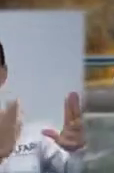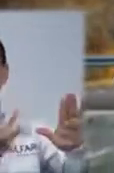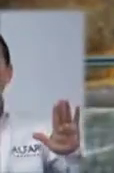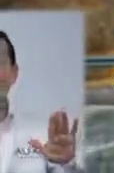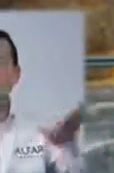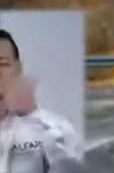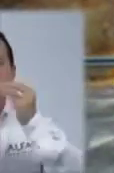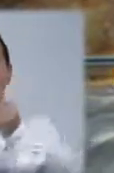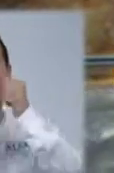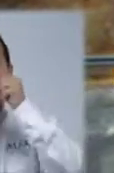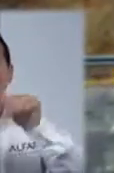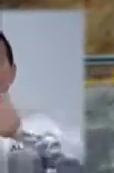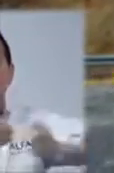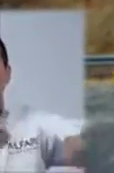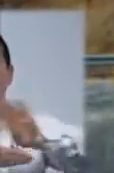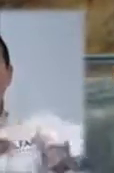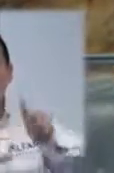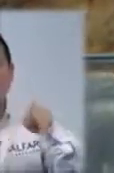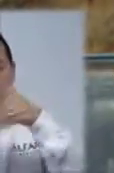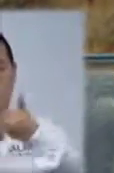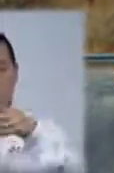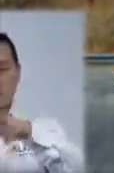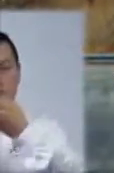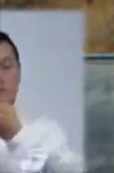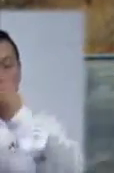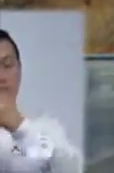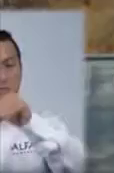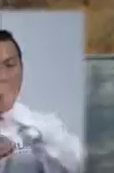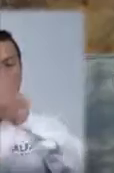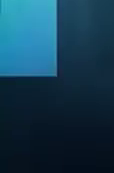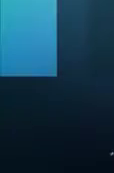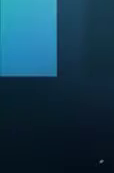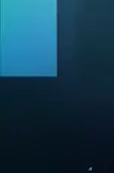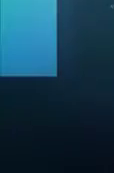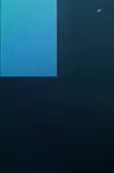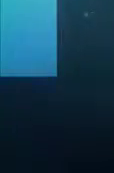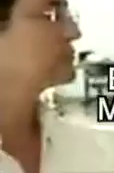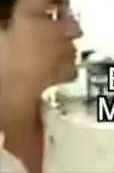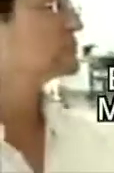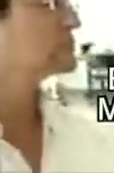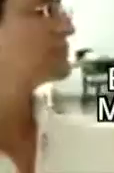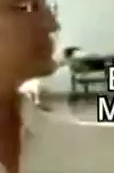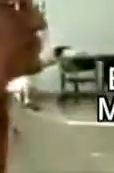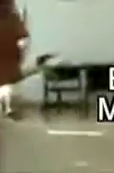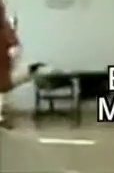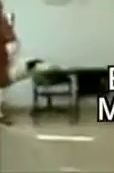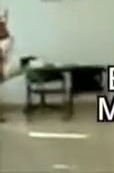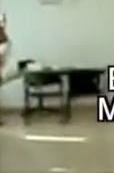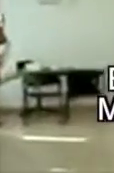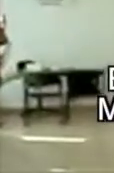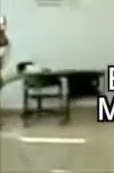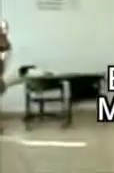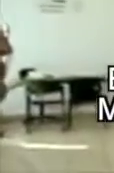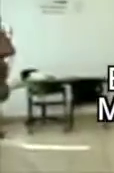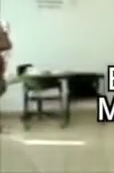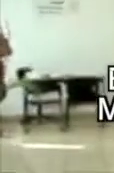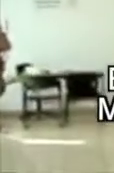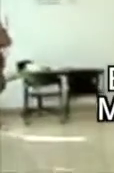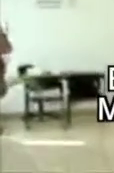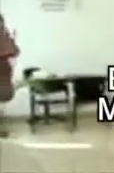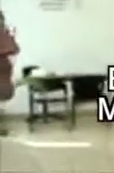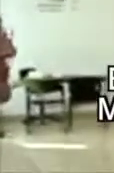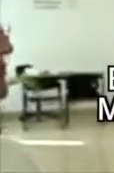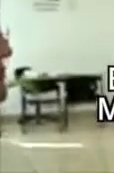los cuales 2.6 millones se utilizaron para comprar calcomanías. El contendiente del Partido Verde Ecologista de